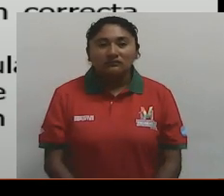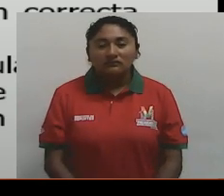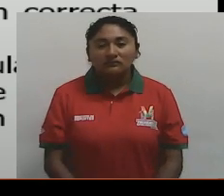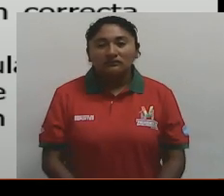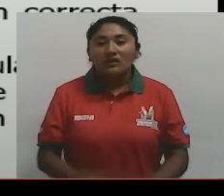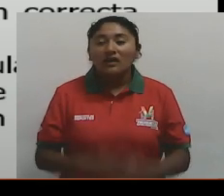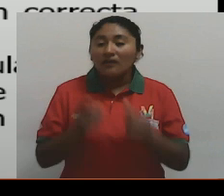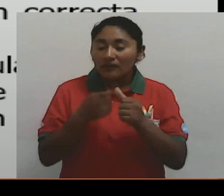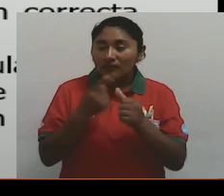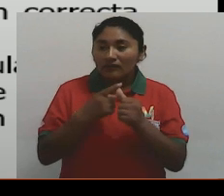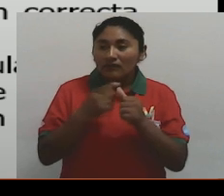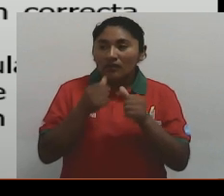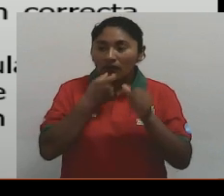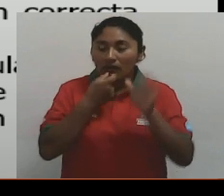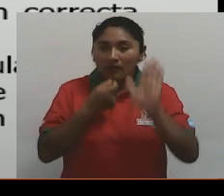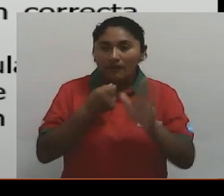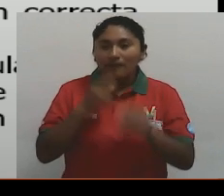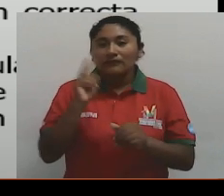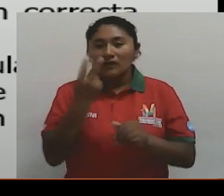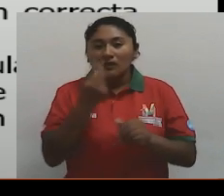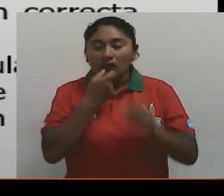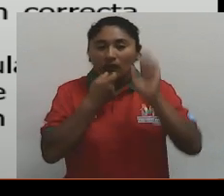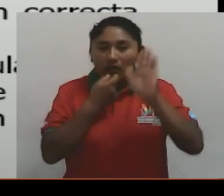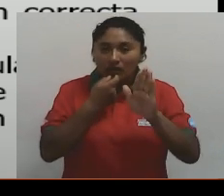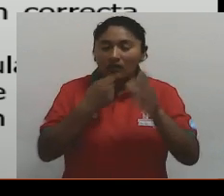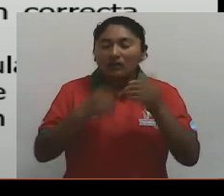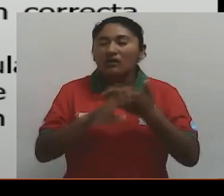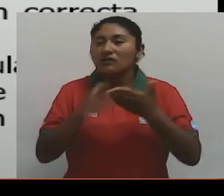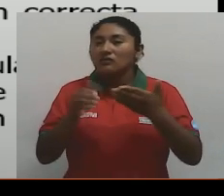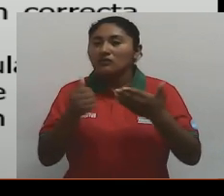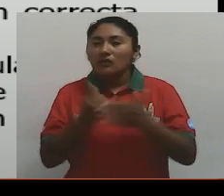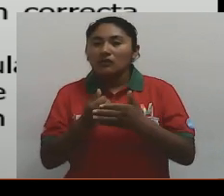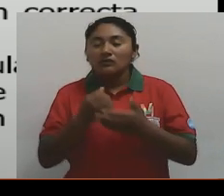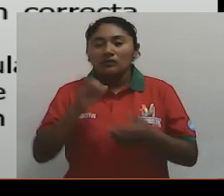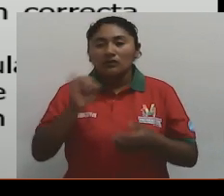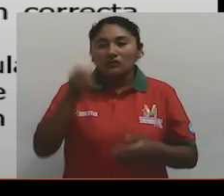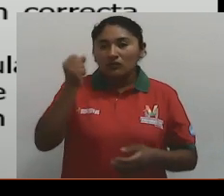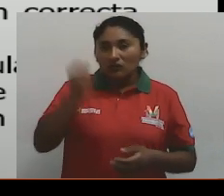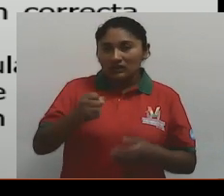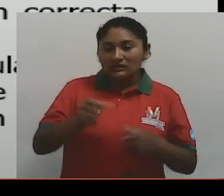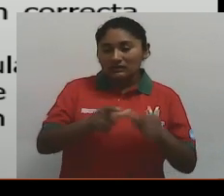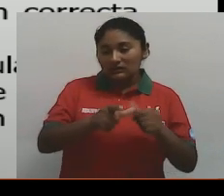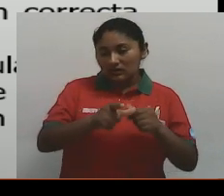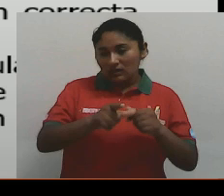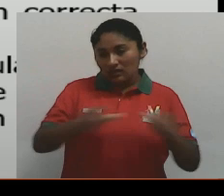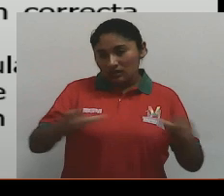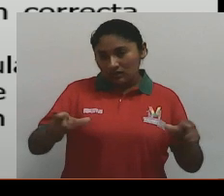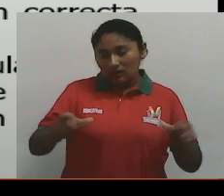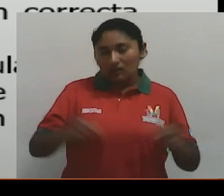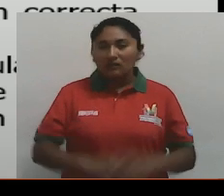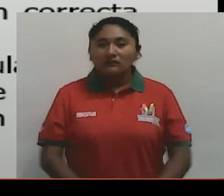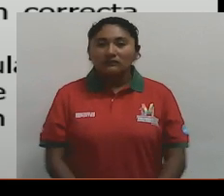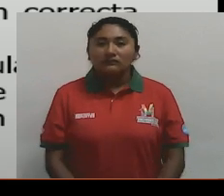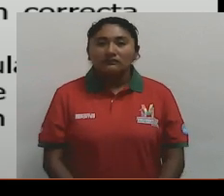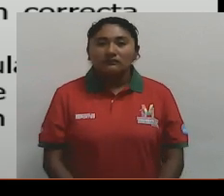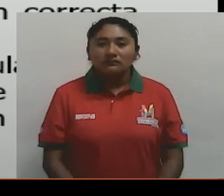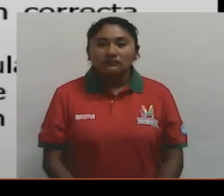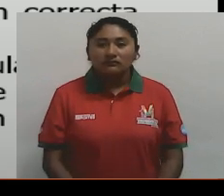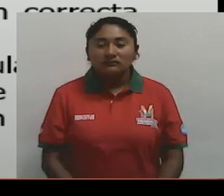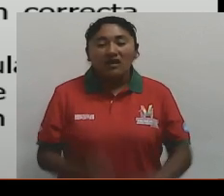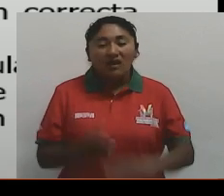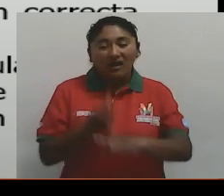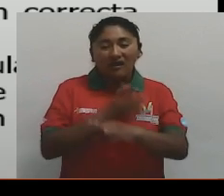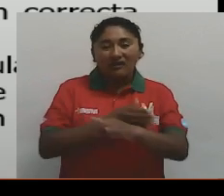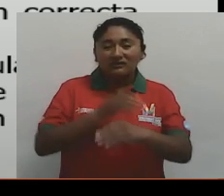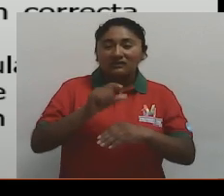el segundo árbitro, el apuntador y todos los jueces de línea. Antes, durante y después del partido, para ello debe existir una positiva actuación de cada